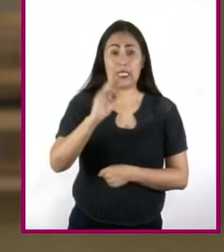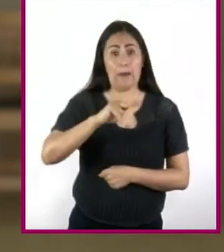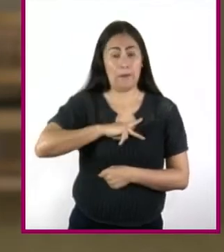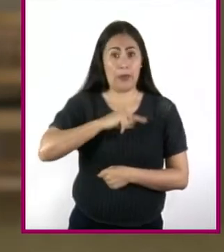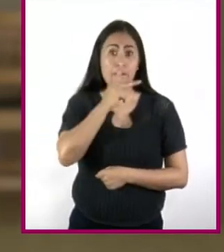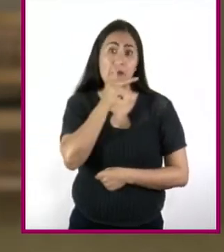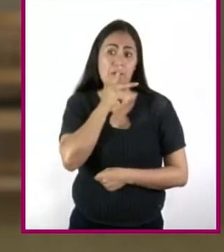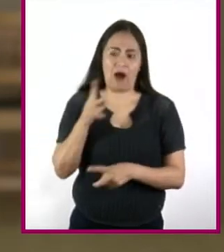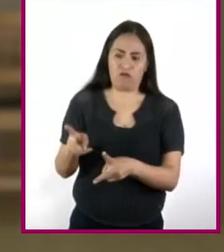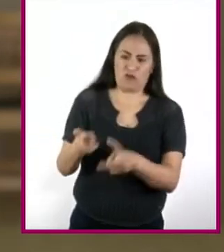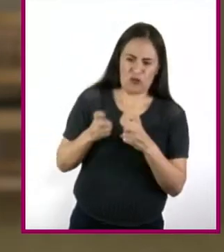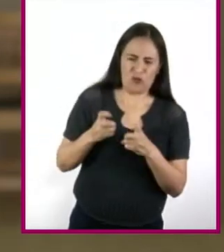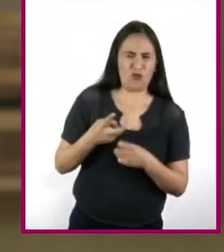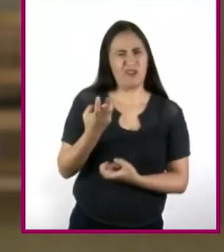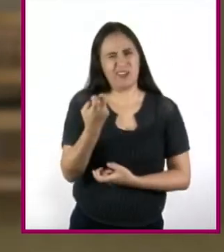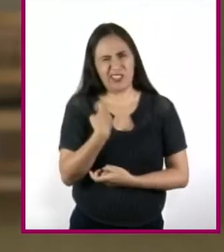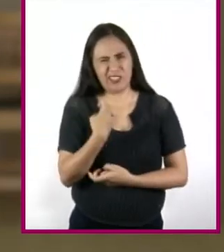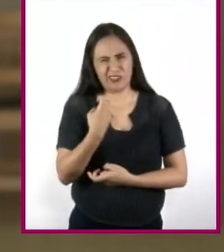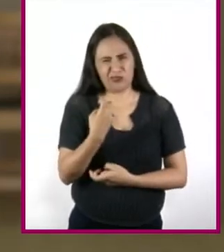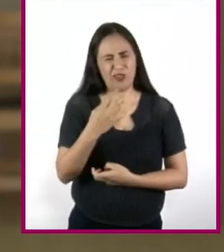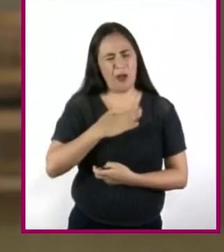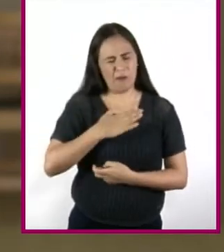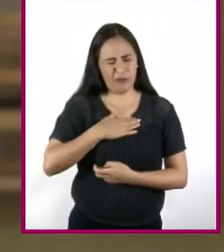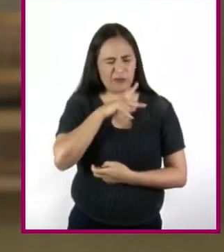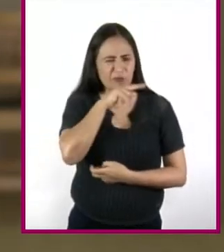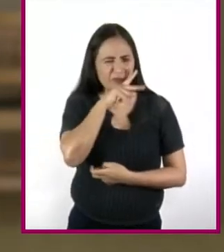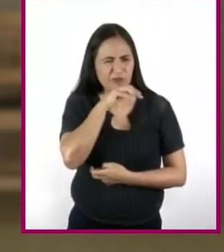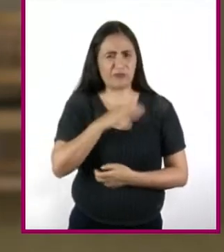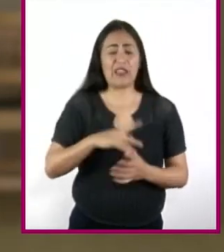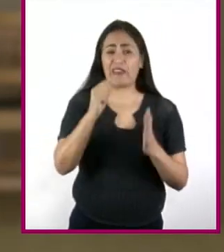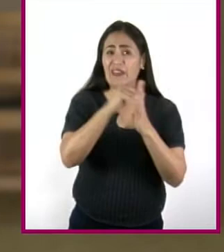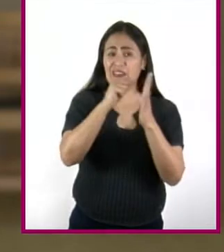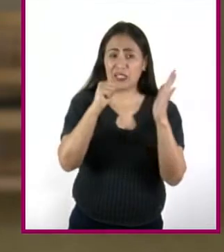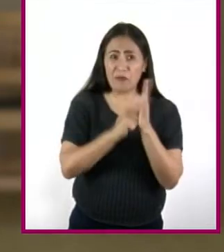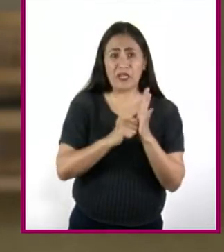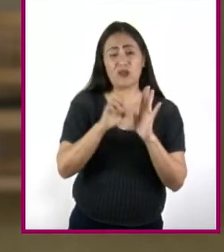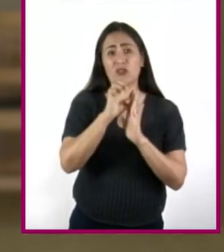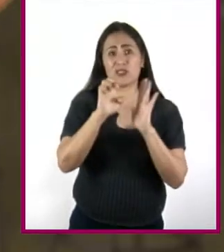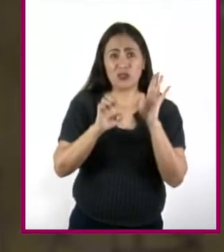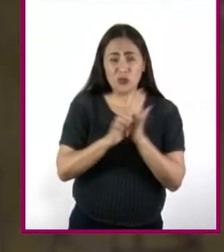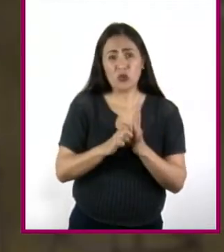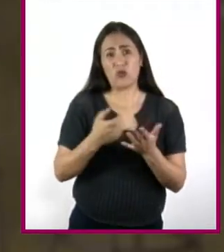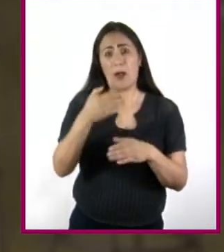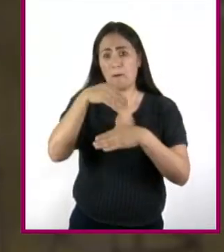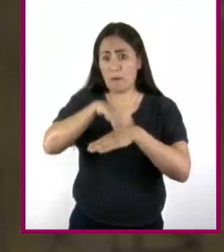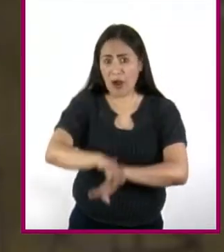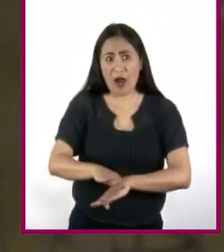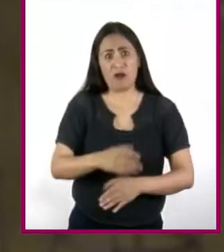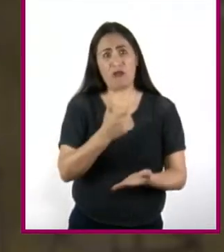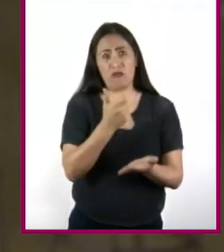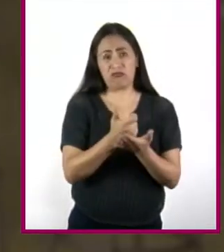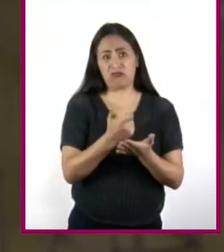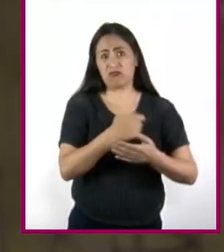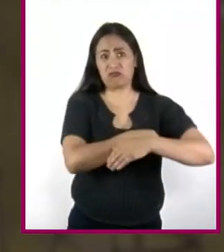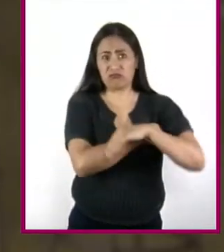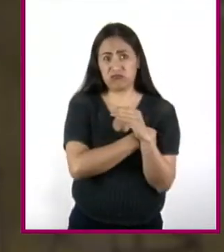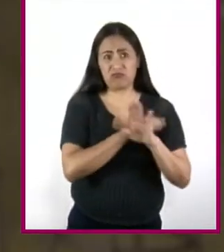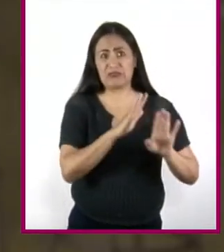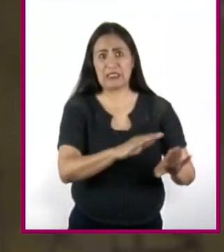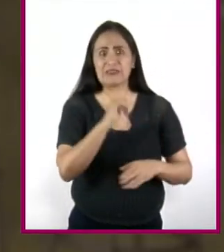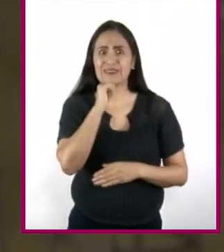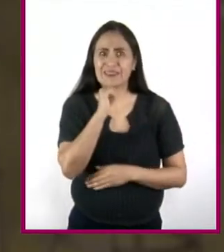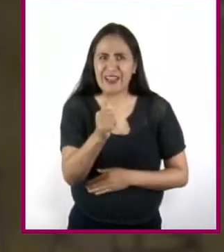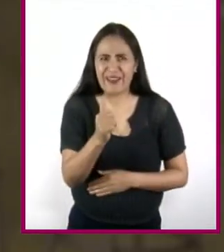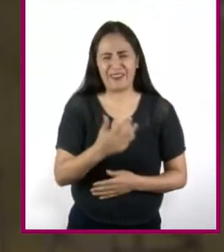robó. Ay, qué relajo. Ni testamento, ni escrituras, ni cuenta de banco. Exacto, Lu. Es